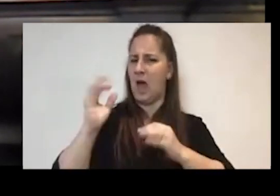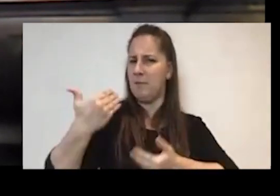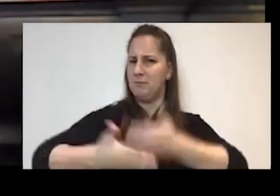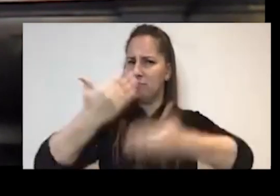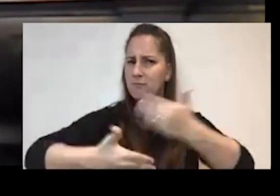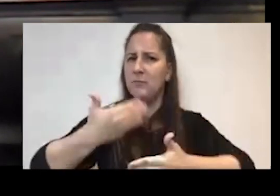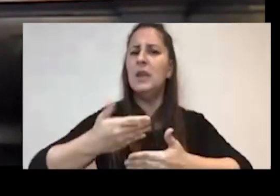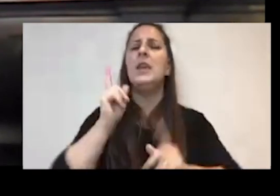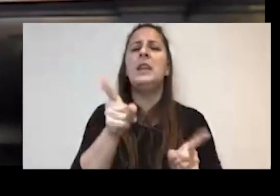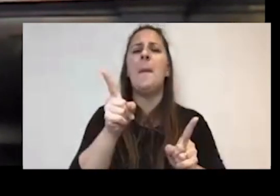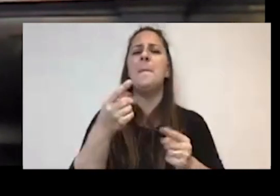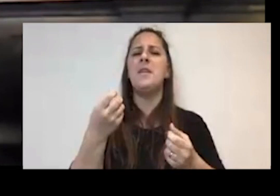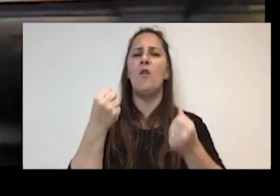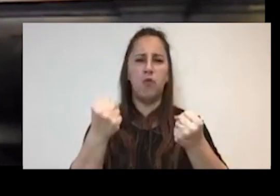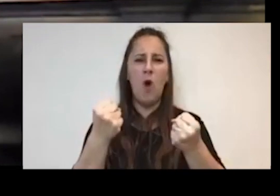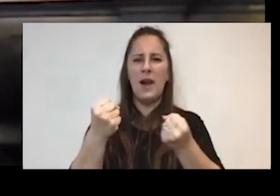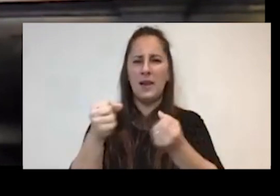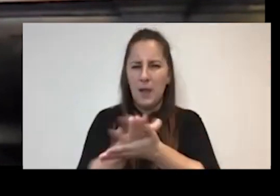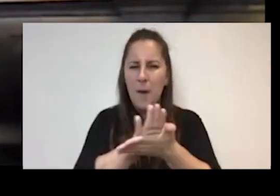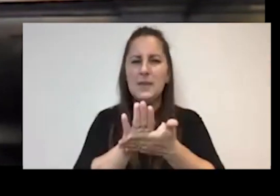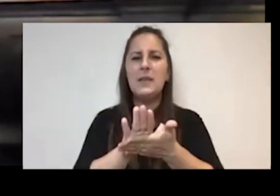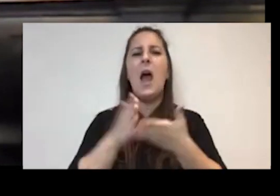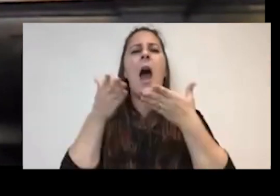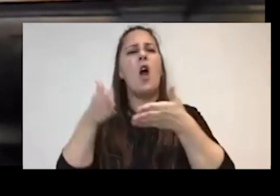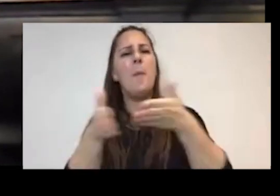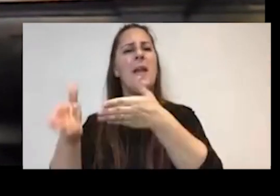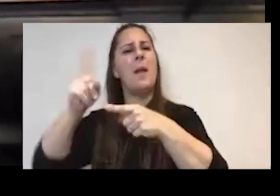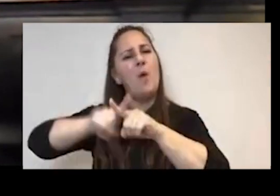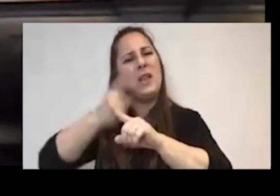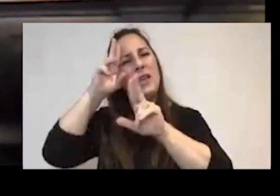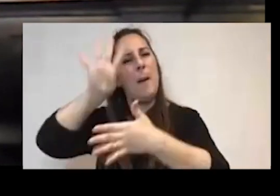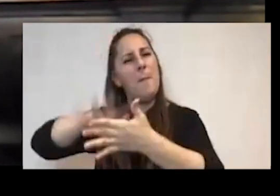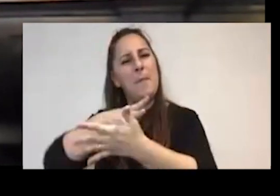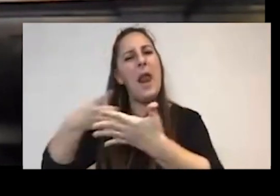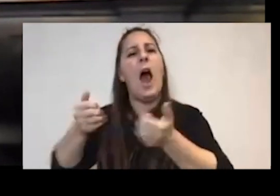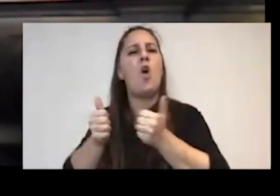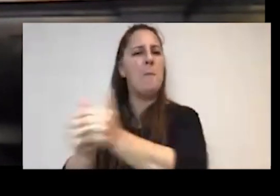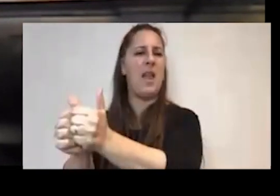para acompañar el desarrollo de políticas orientadas a la discapacidad